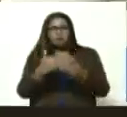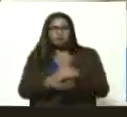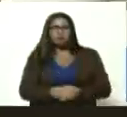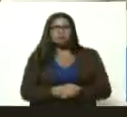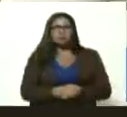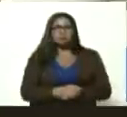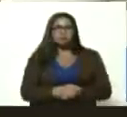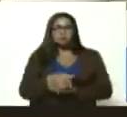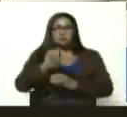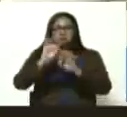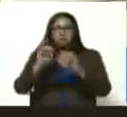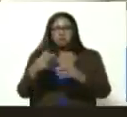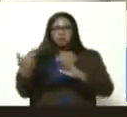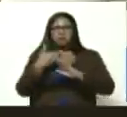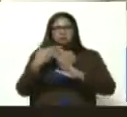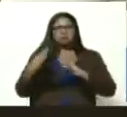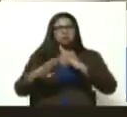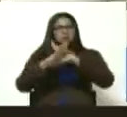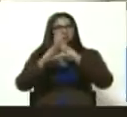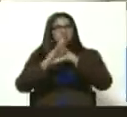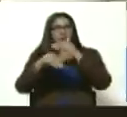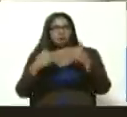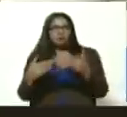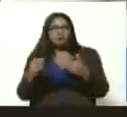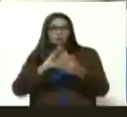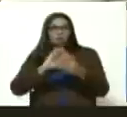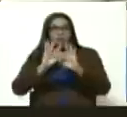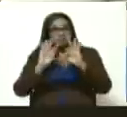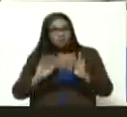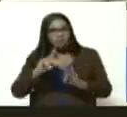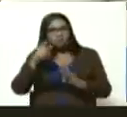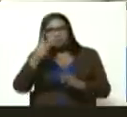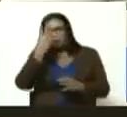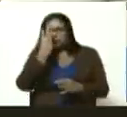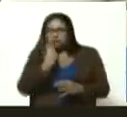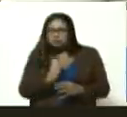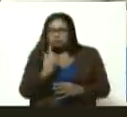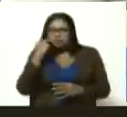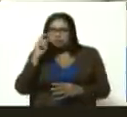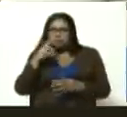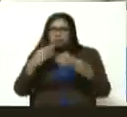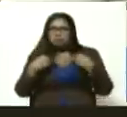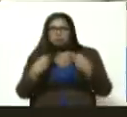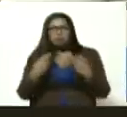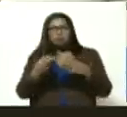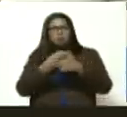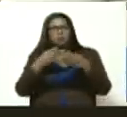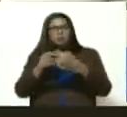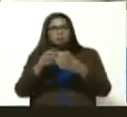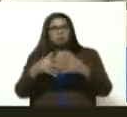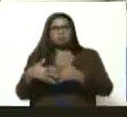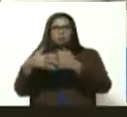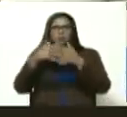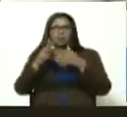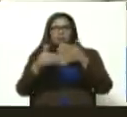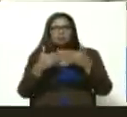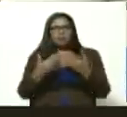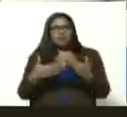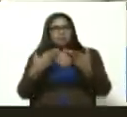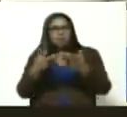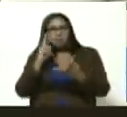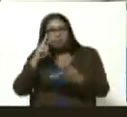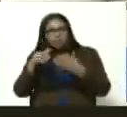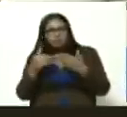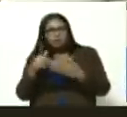y ellos nos amenazan con sanciones a estas alturas del partido es muy triste que todavía el gobierno norteamericano no se haya dado cuenta